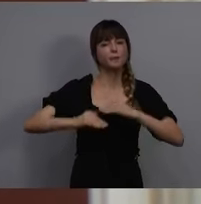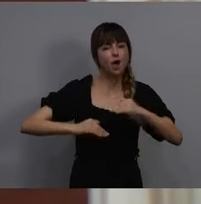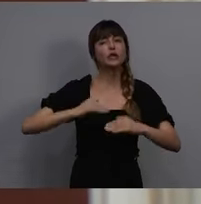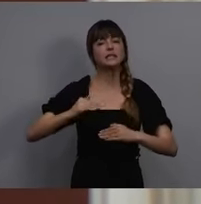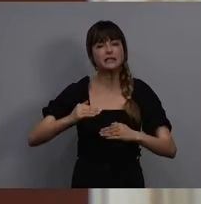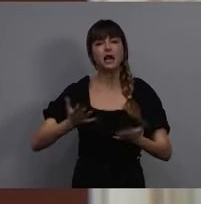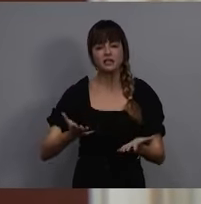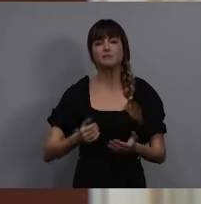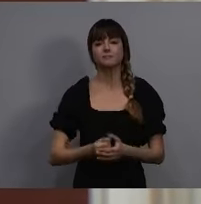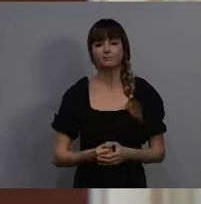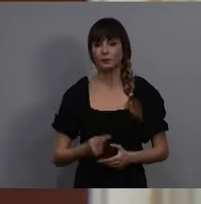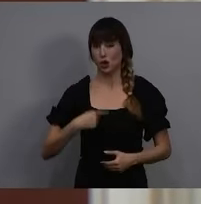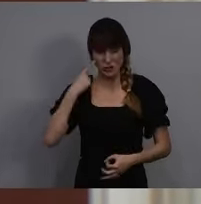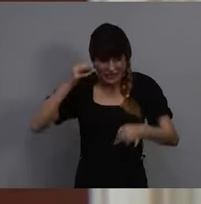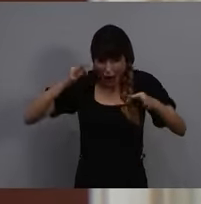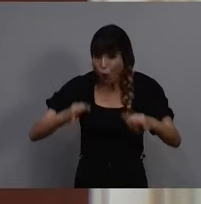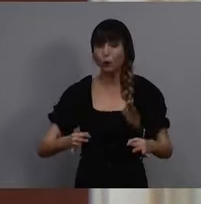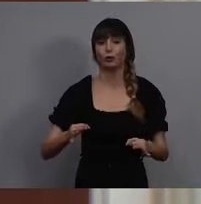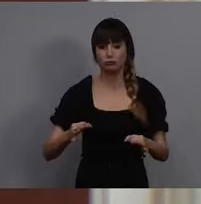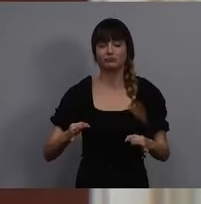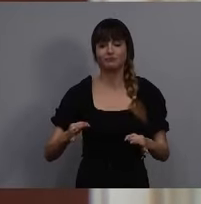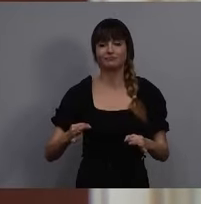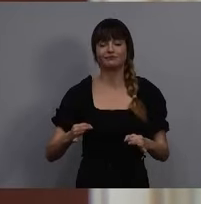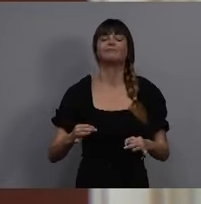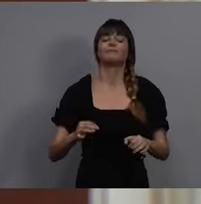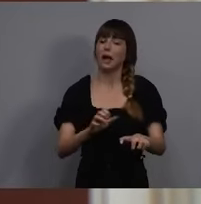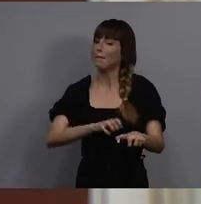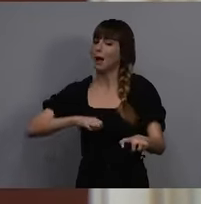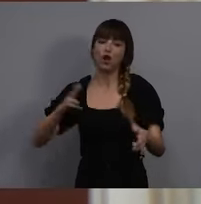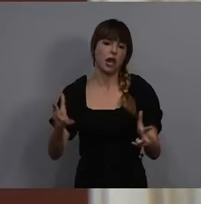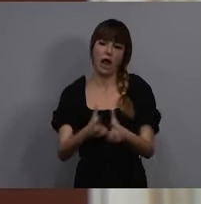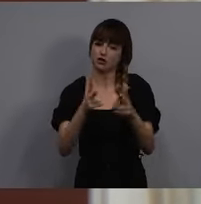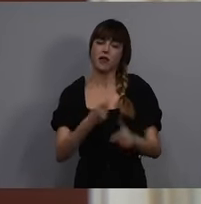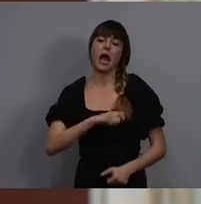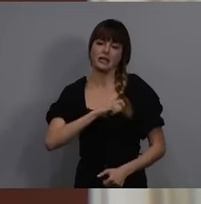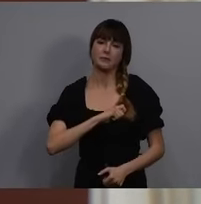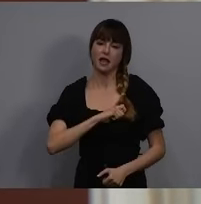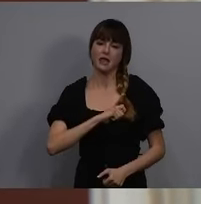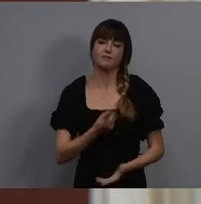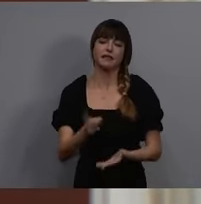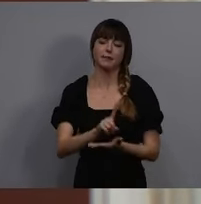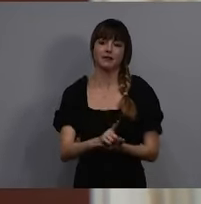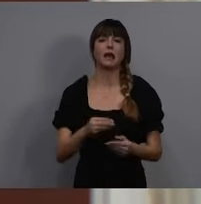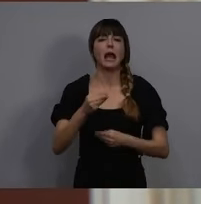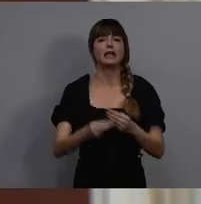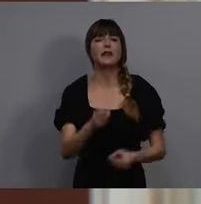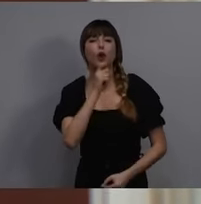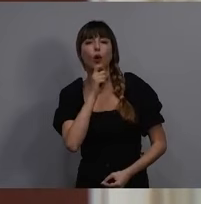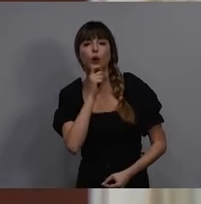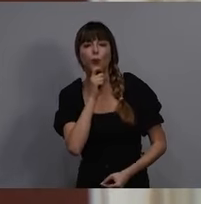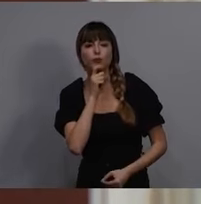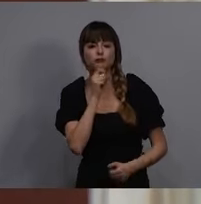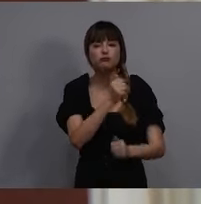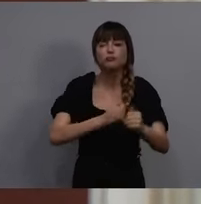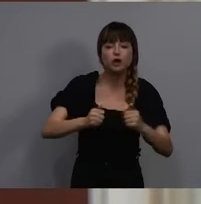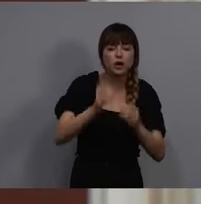miembros Y que además estoy convencido forman parte de la mayoría social de nuestro país y lo va a hacer atendiendo a las prioridades